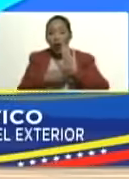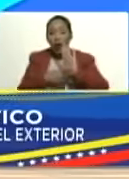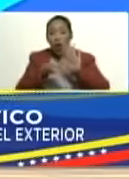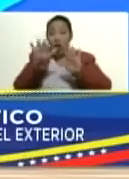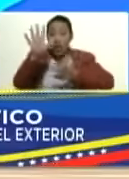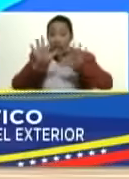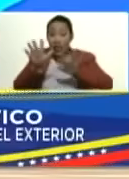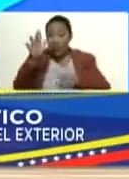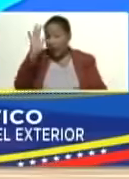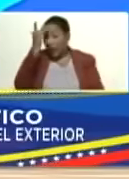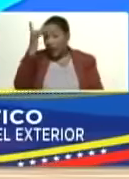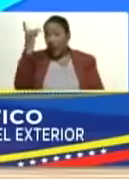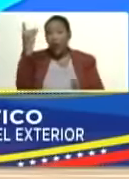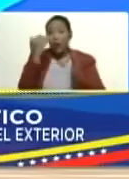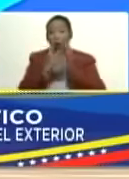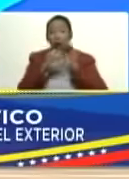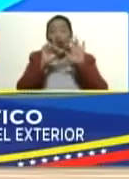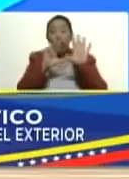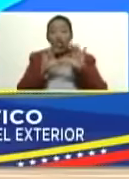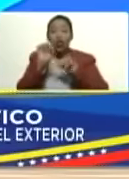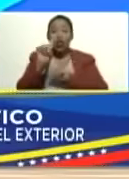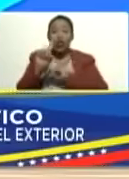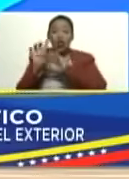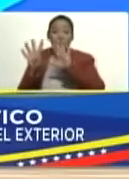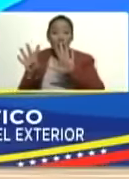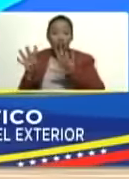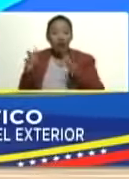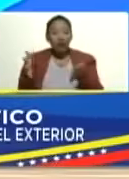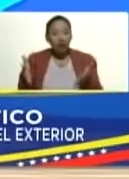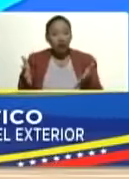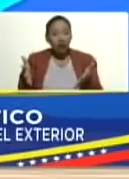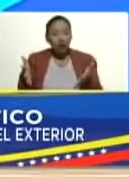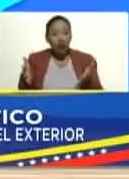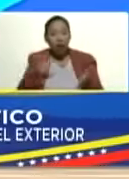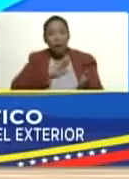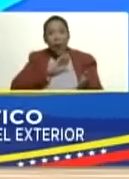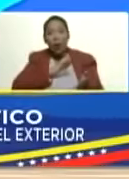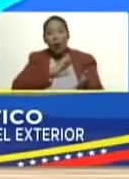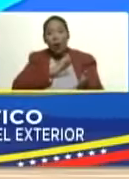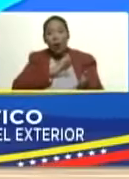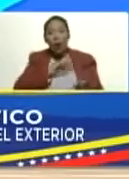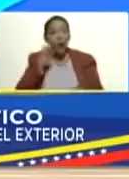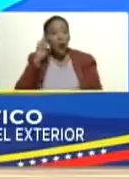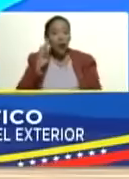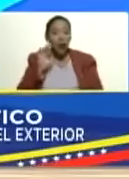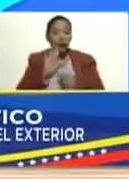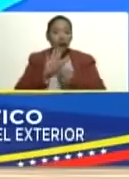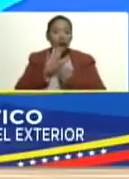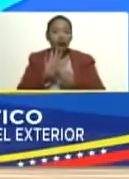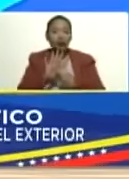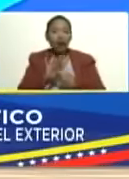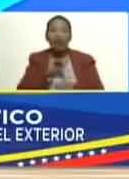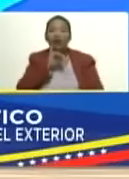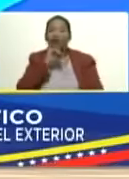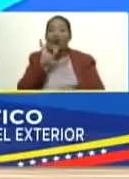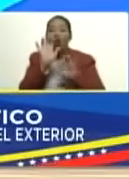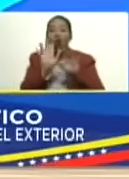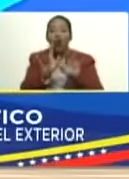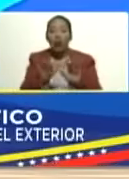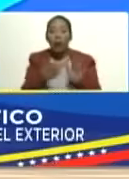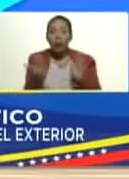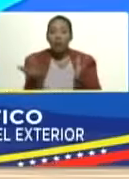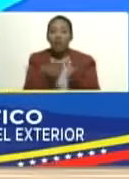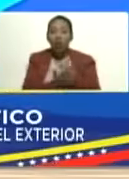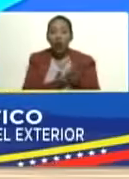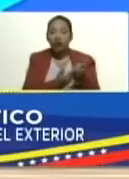febrero de 1819 que nuestro Libertador presenta su informe al